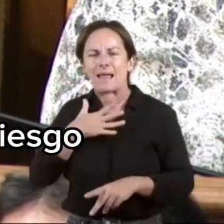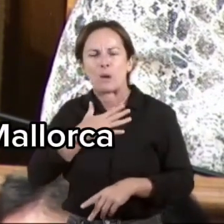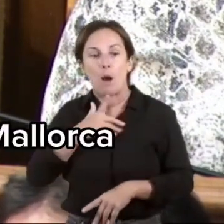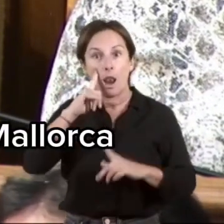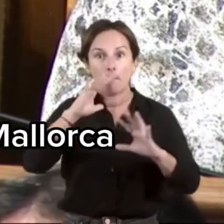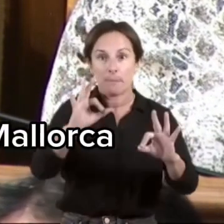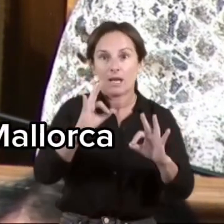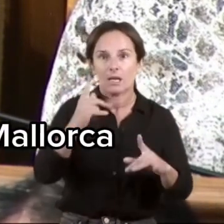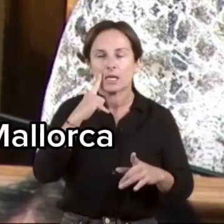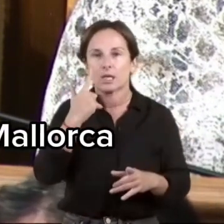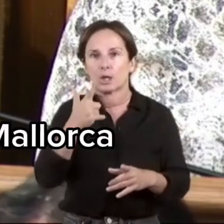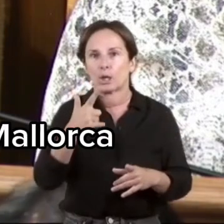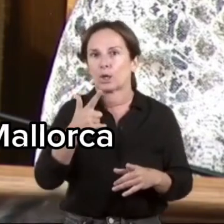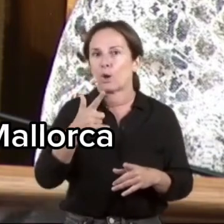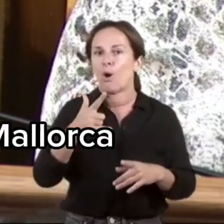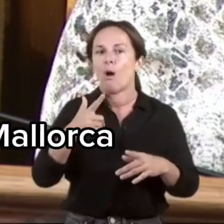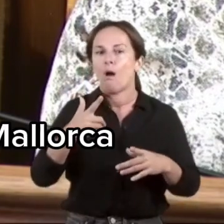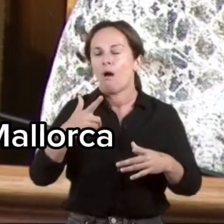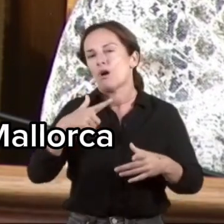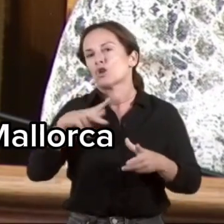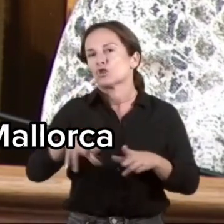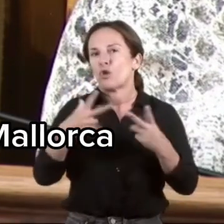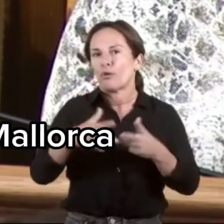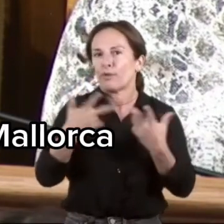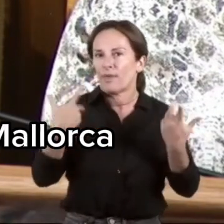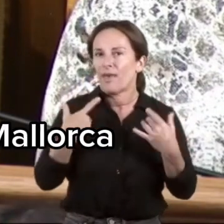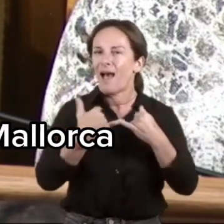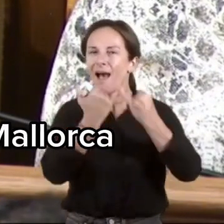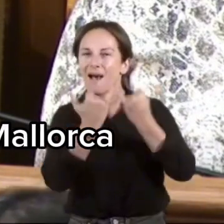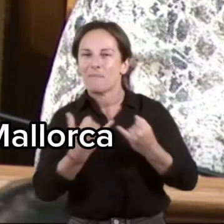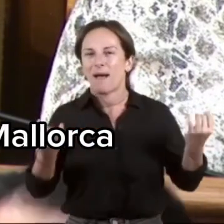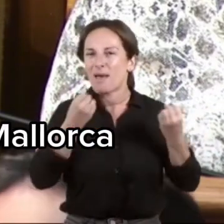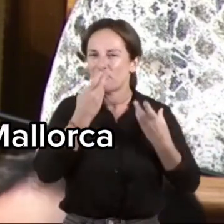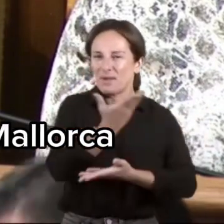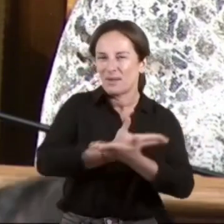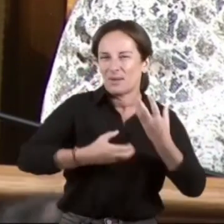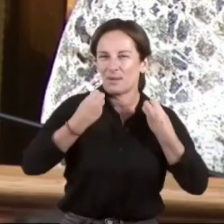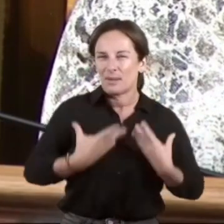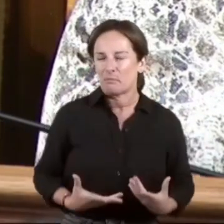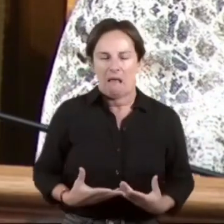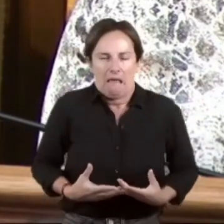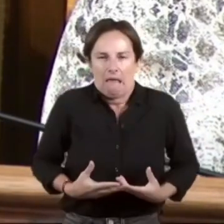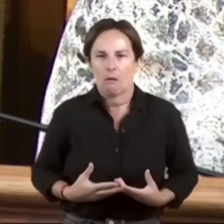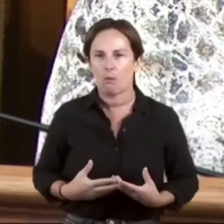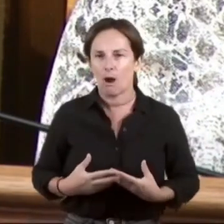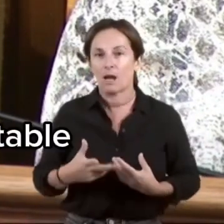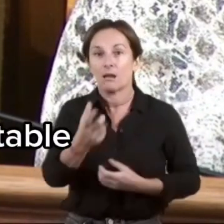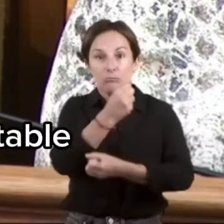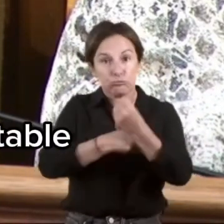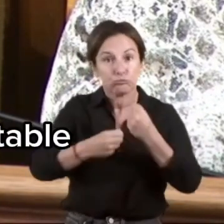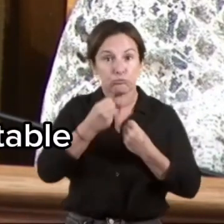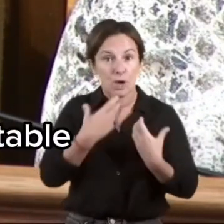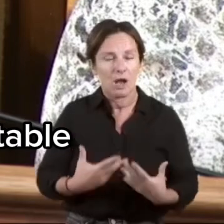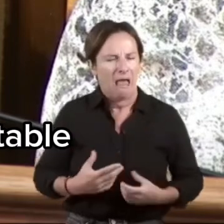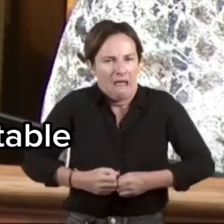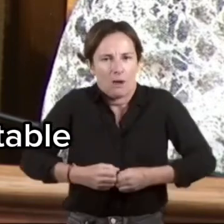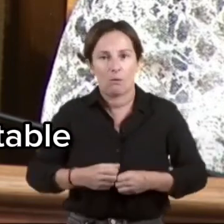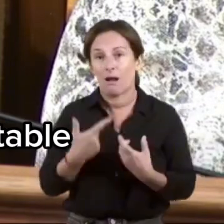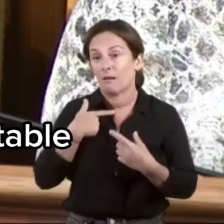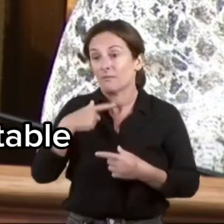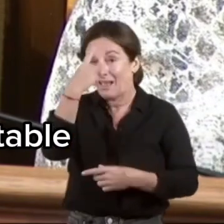riesgo la paz social y la estabilidad económica de mallorca esta actitud es